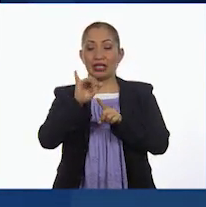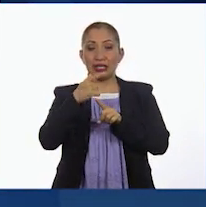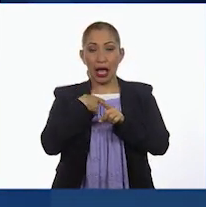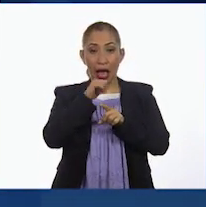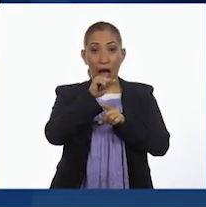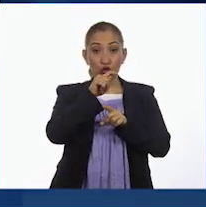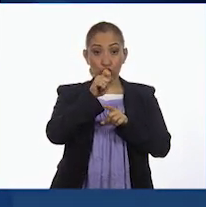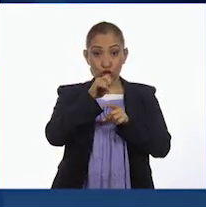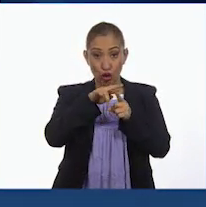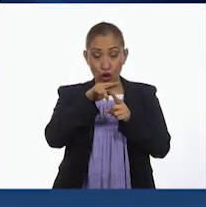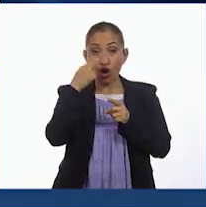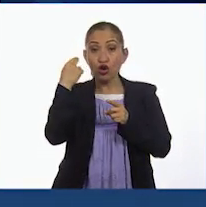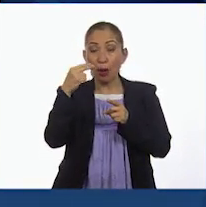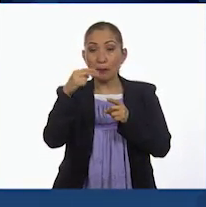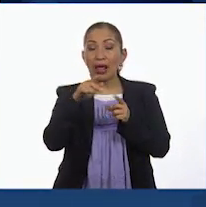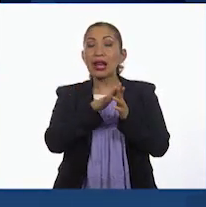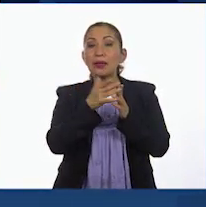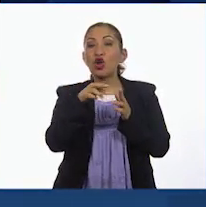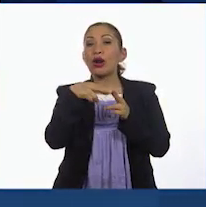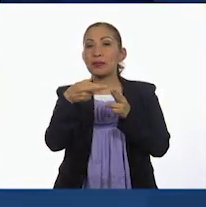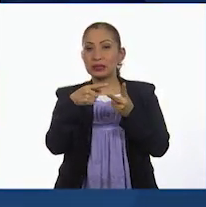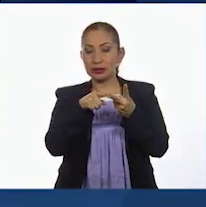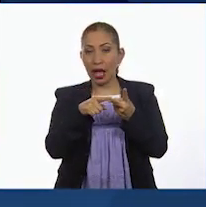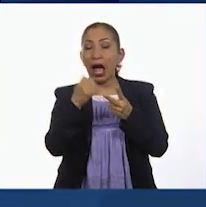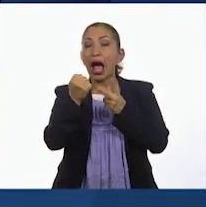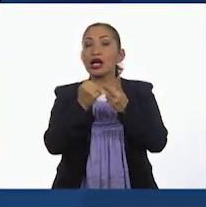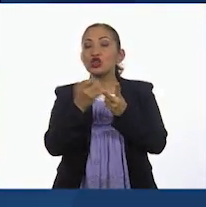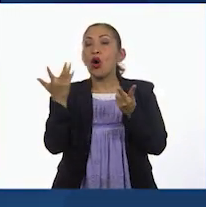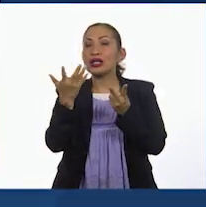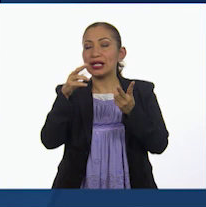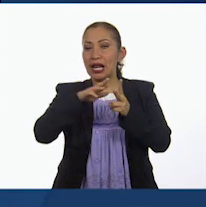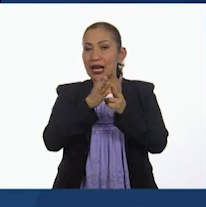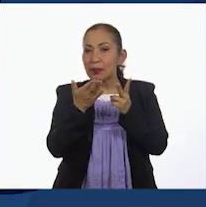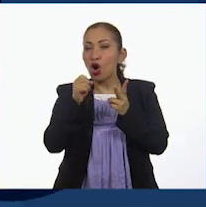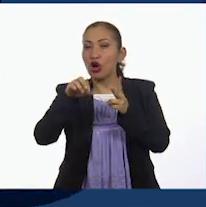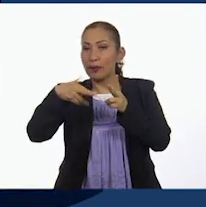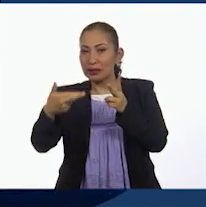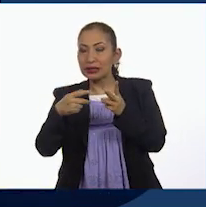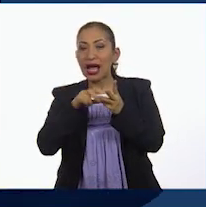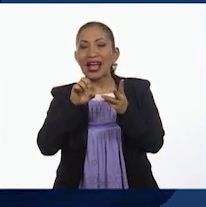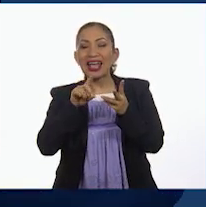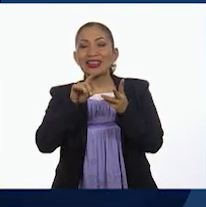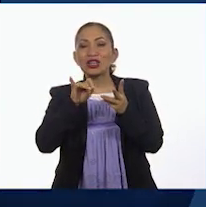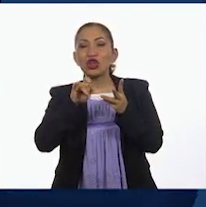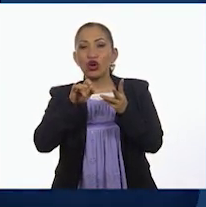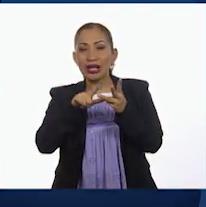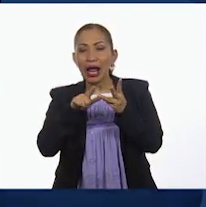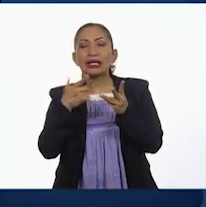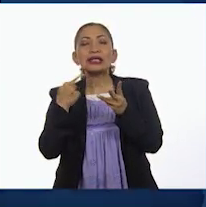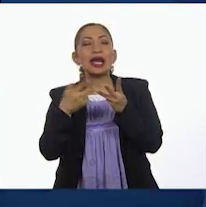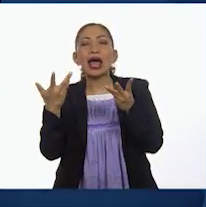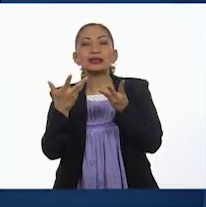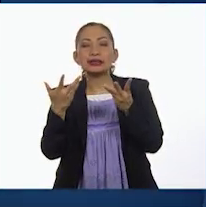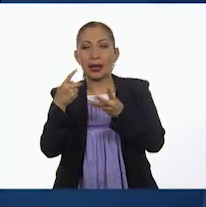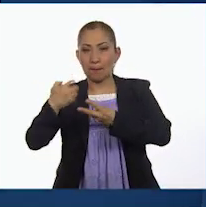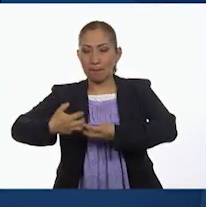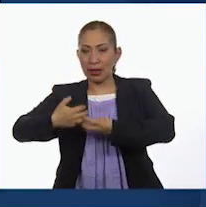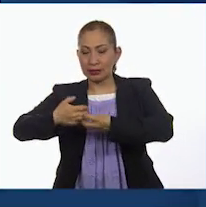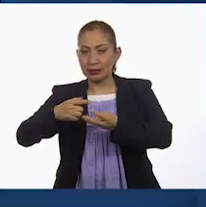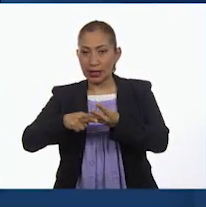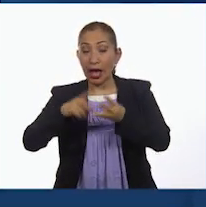autor, nombre de la fuente, lugar y año de publicación, editorial, páginas consultadas,